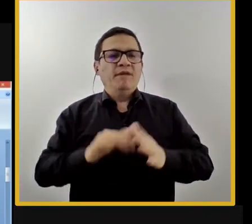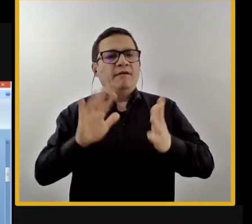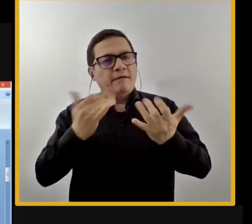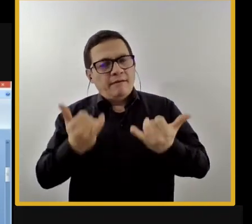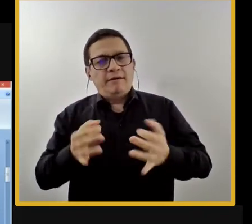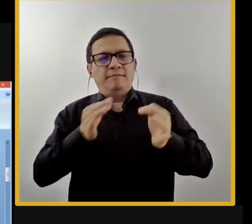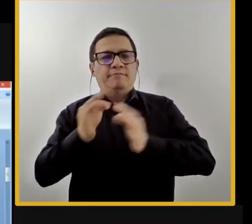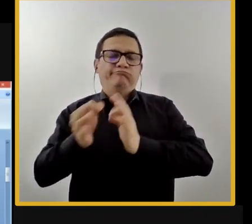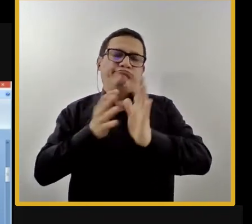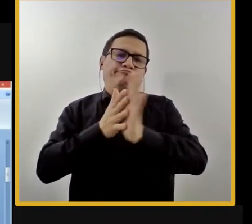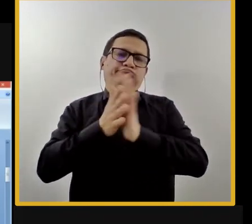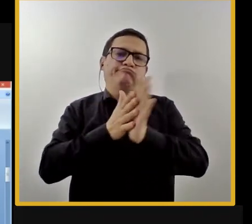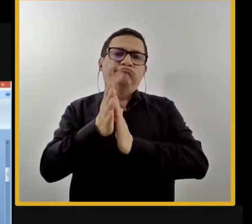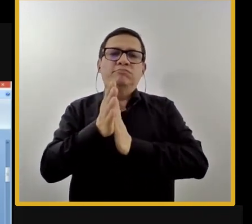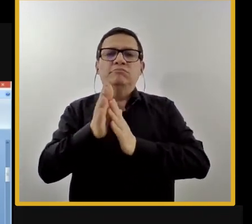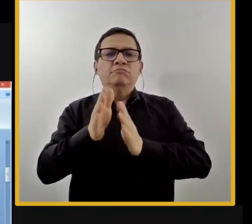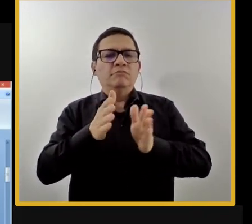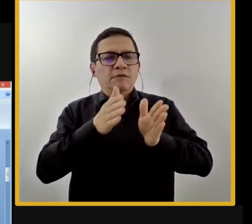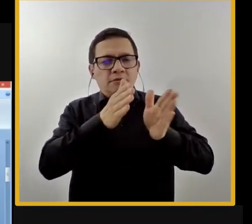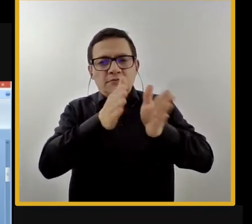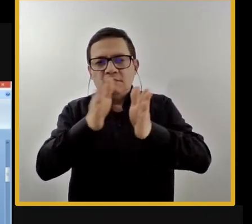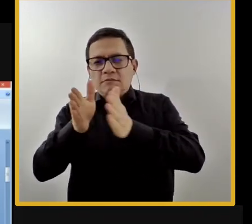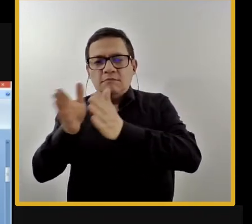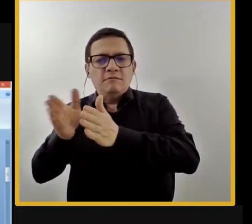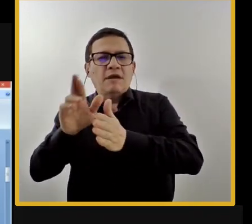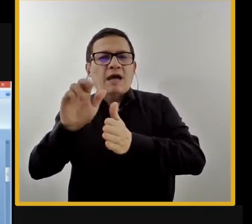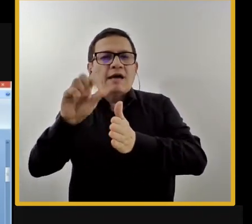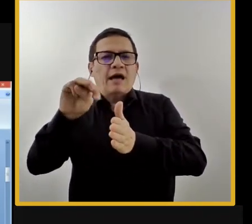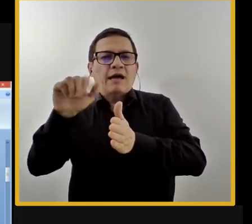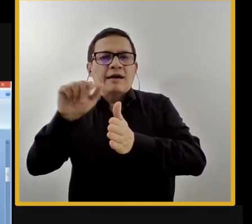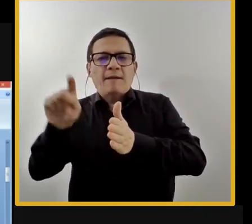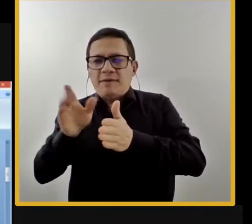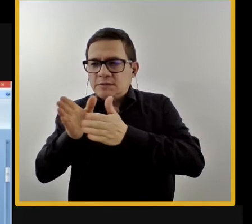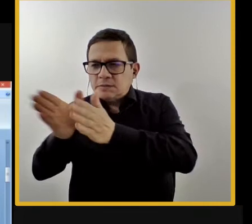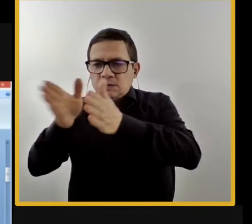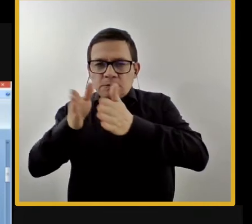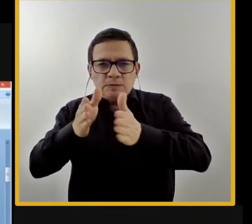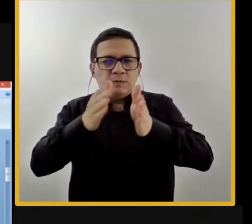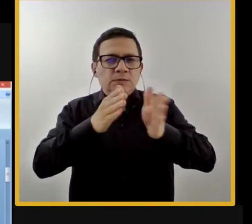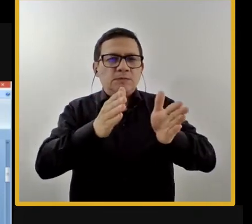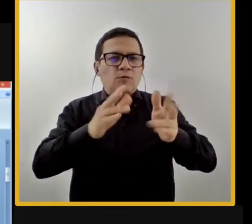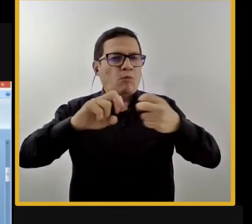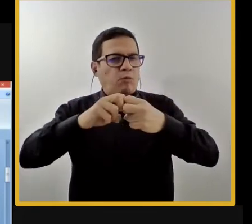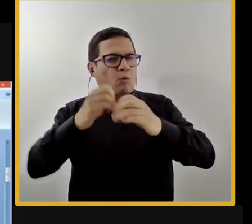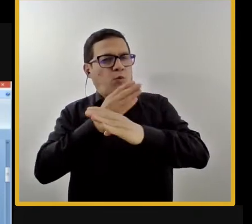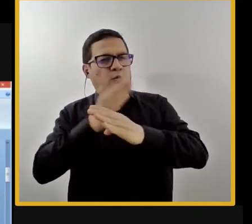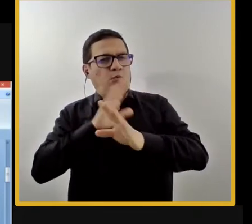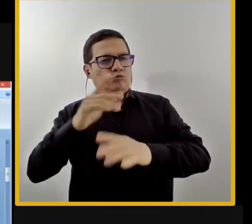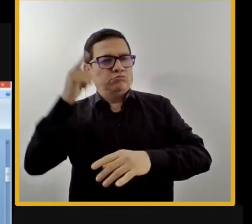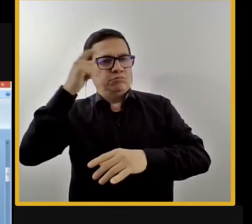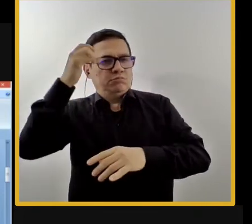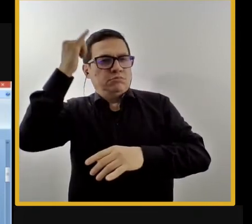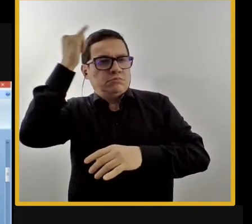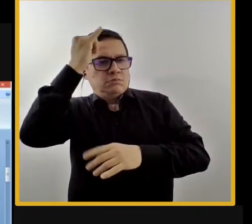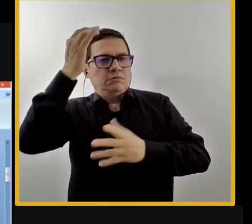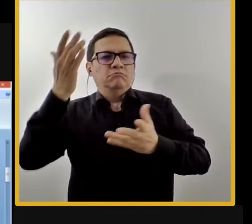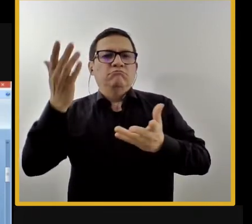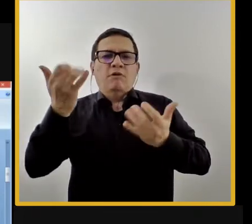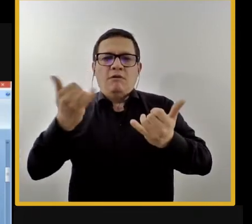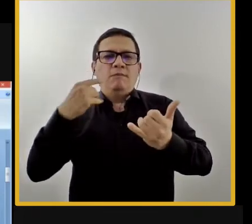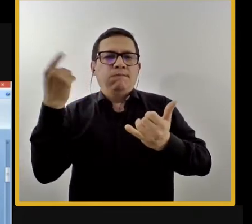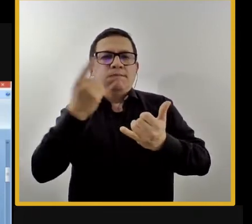Hablemos, por ejemplo, de las ramas y problemas de la epistemología contemporánea, del conocimiento científico, del desarrollo